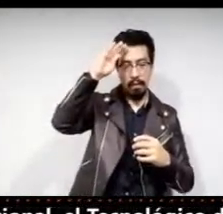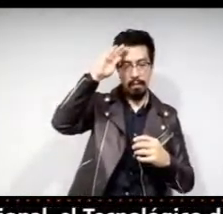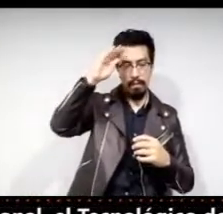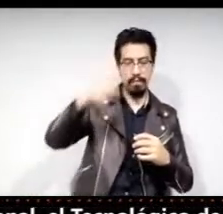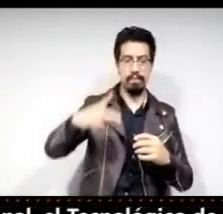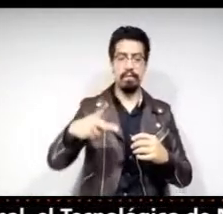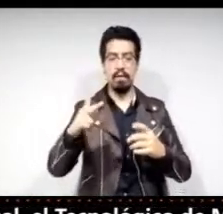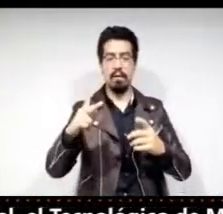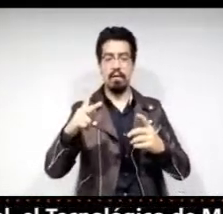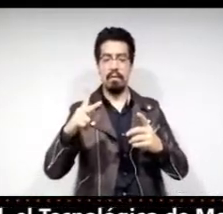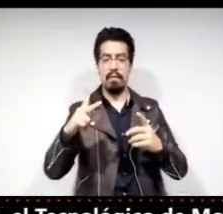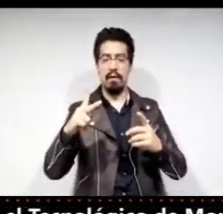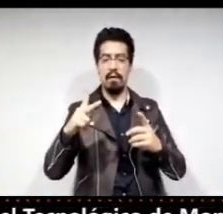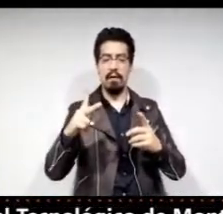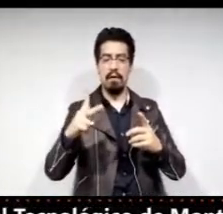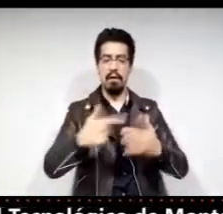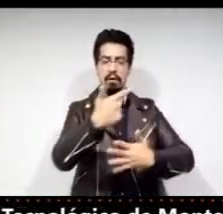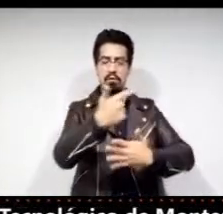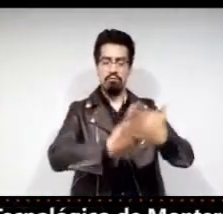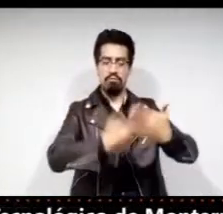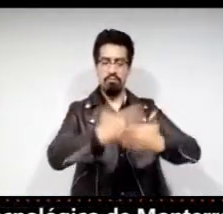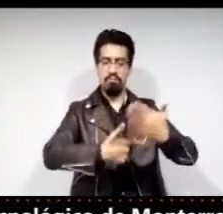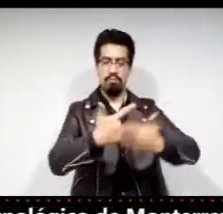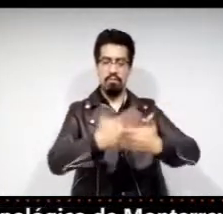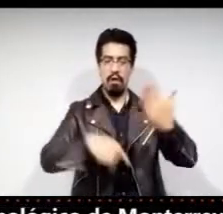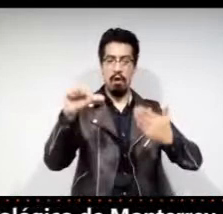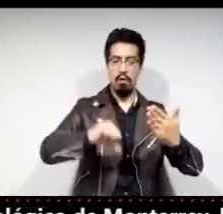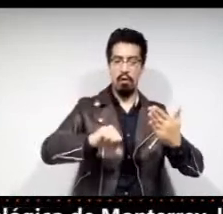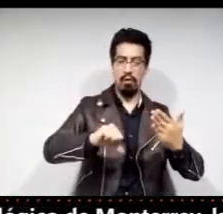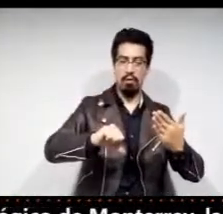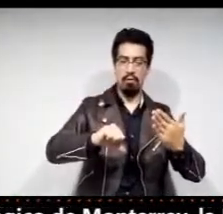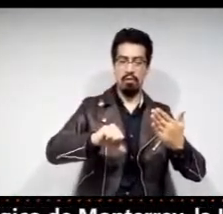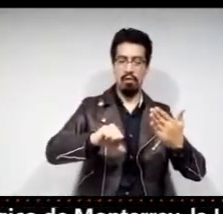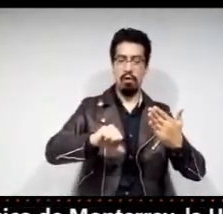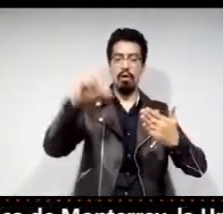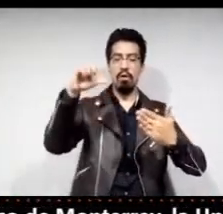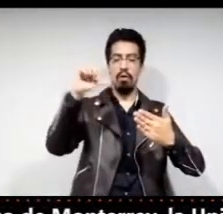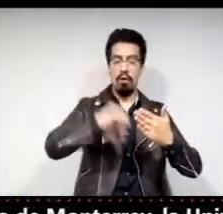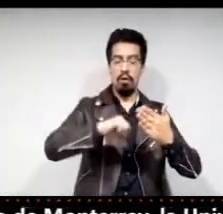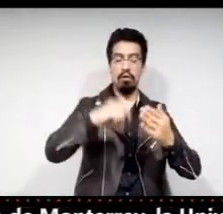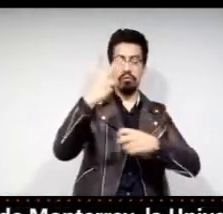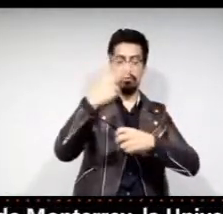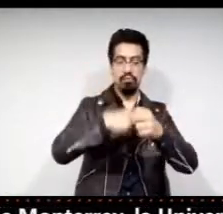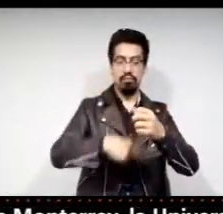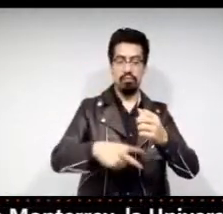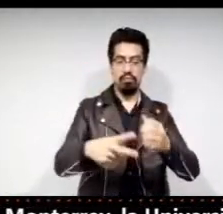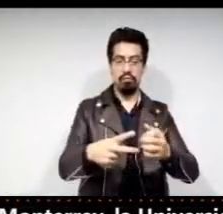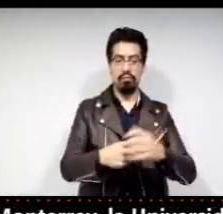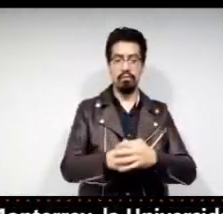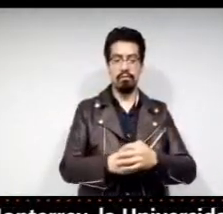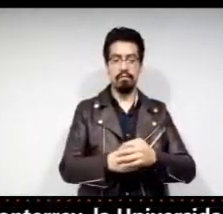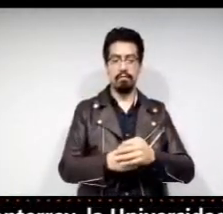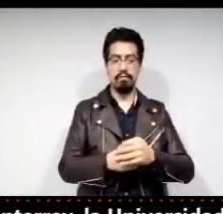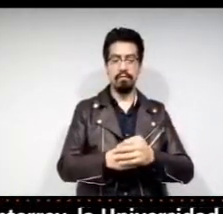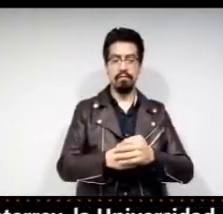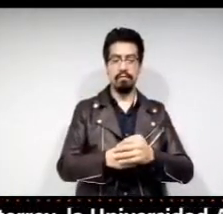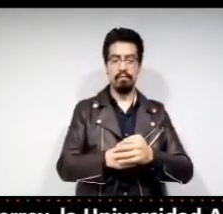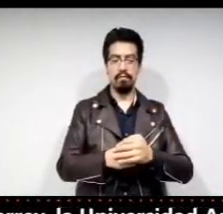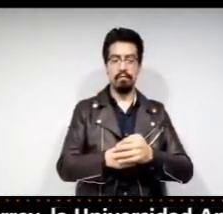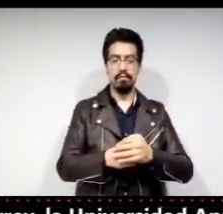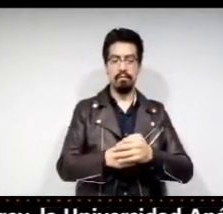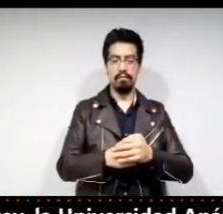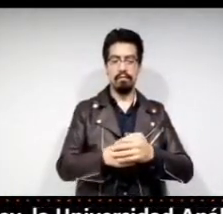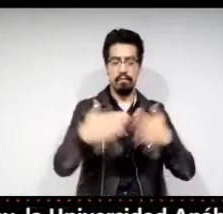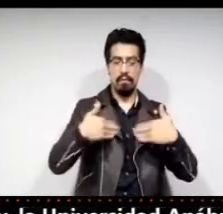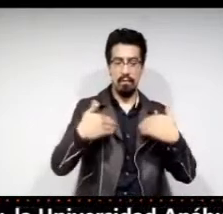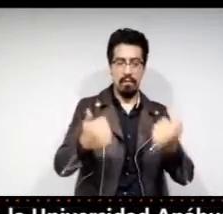arroja una serie de elementos que hoy o se consolidaron o se entendió que había que poner a